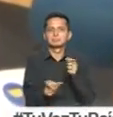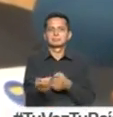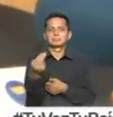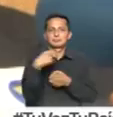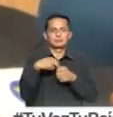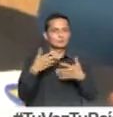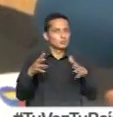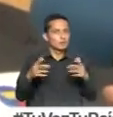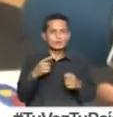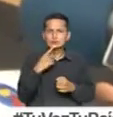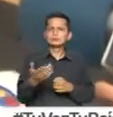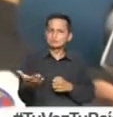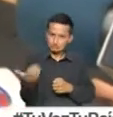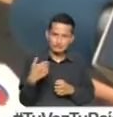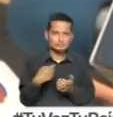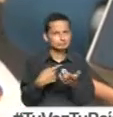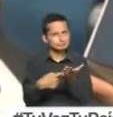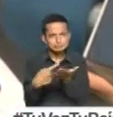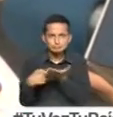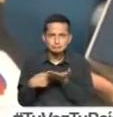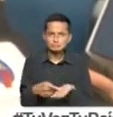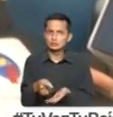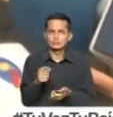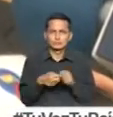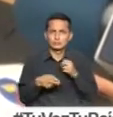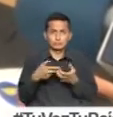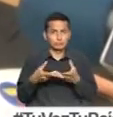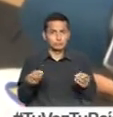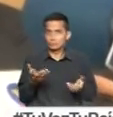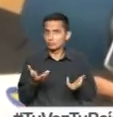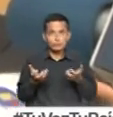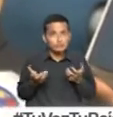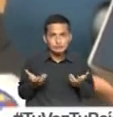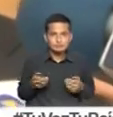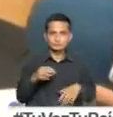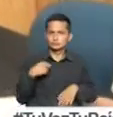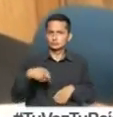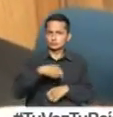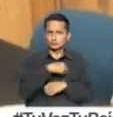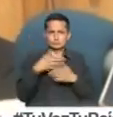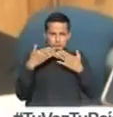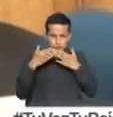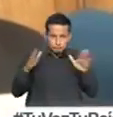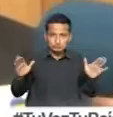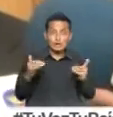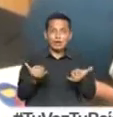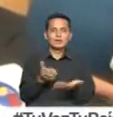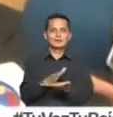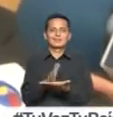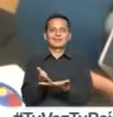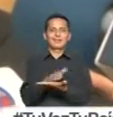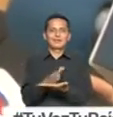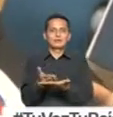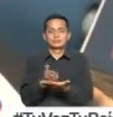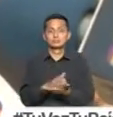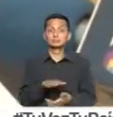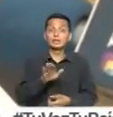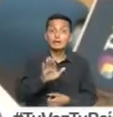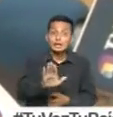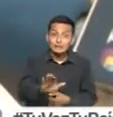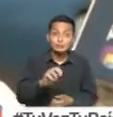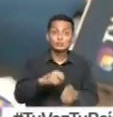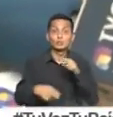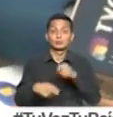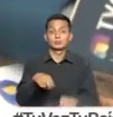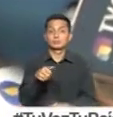la convocatoria para realmente solucionar el problema, el impasse, pero nosotros estamos mediando. Los que tienen que solucionar el impasse se